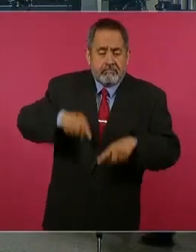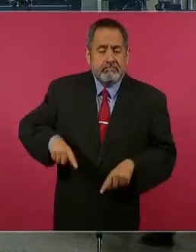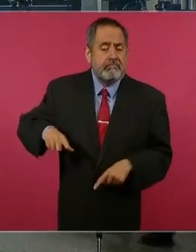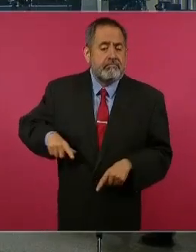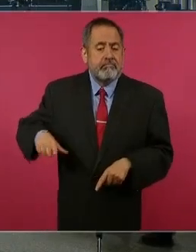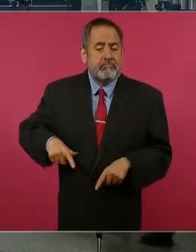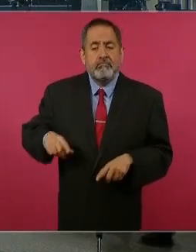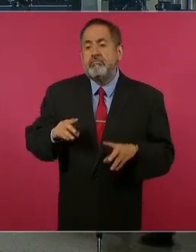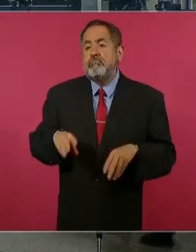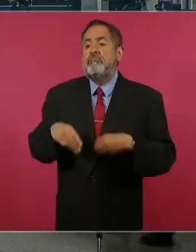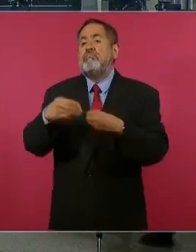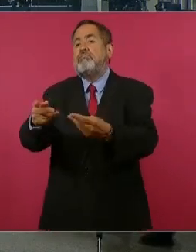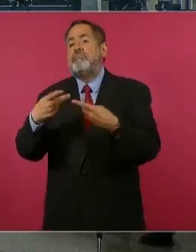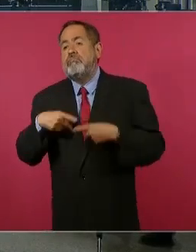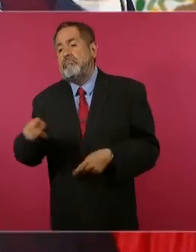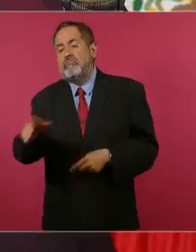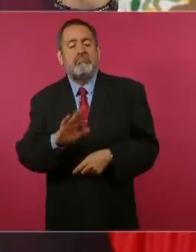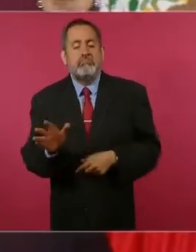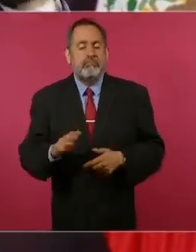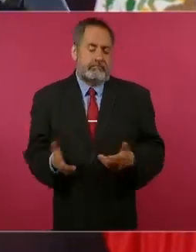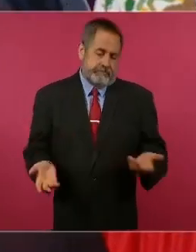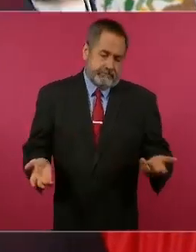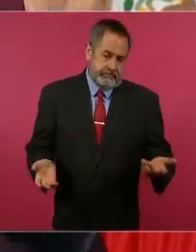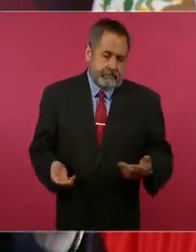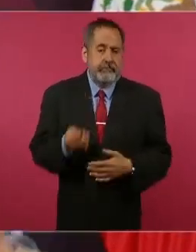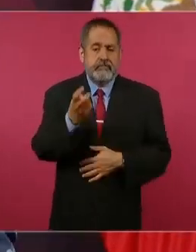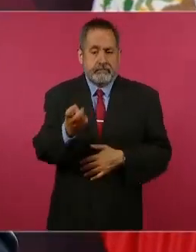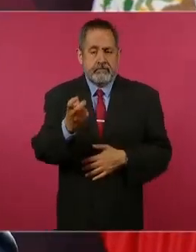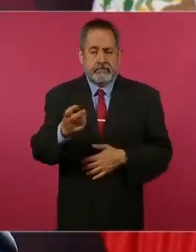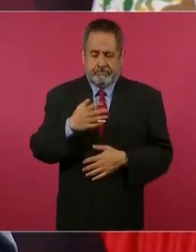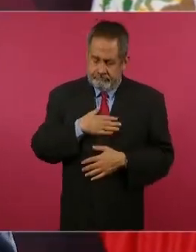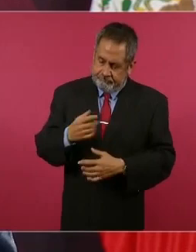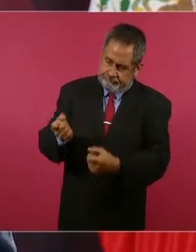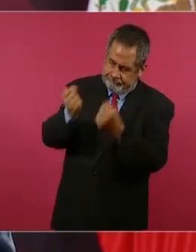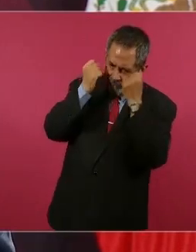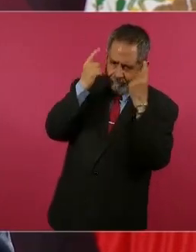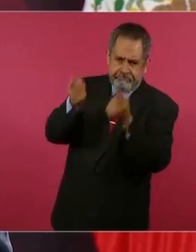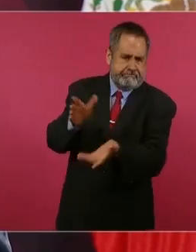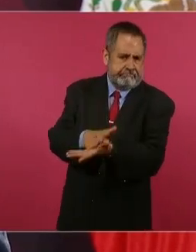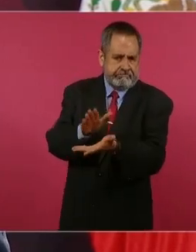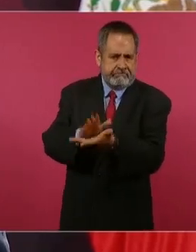Entonces, actuaron muy bien, yo les hice un reconocimiento.